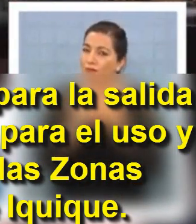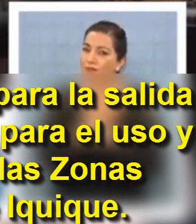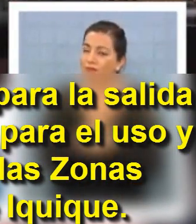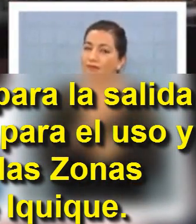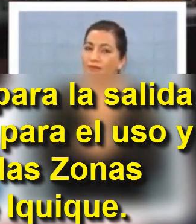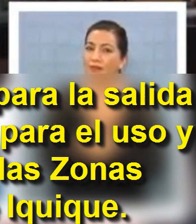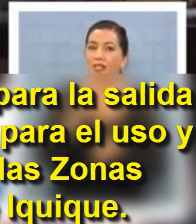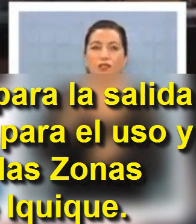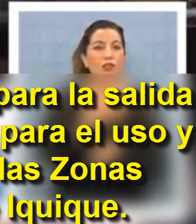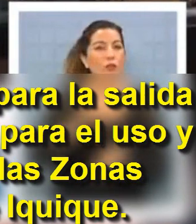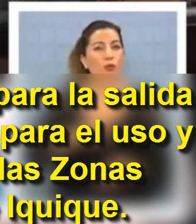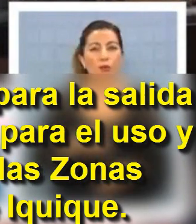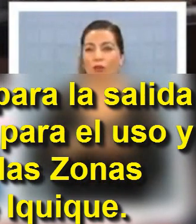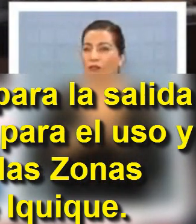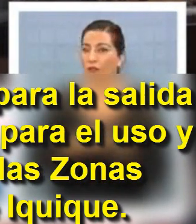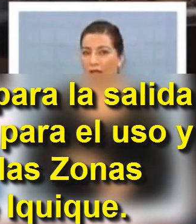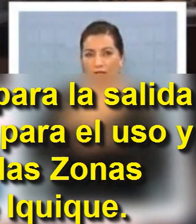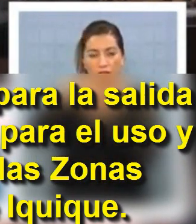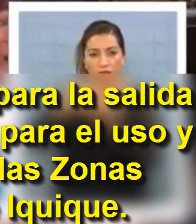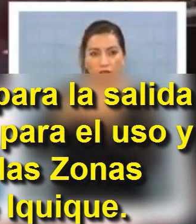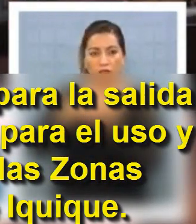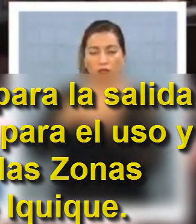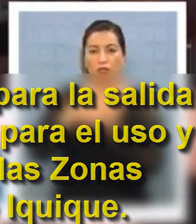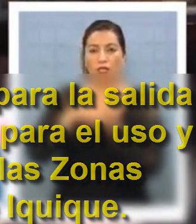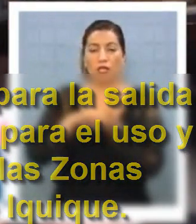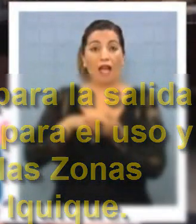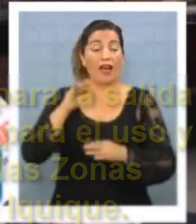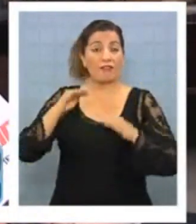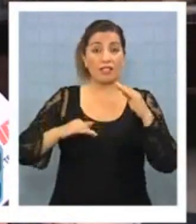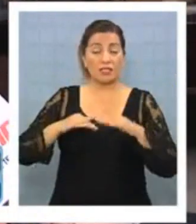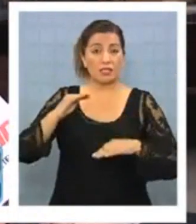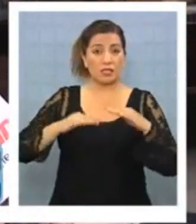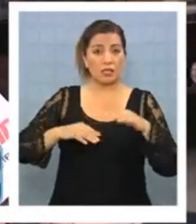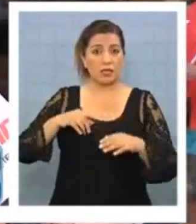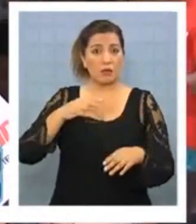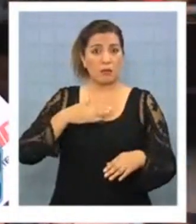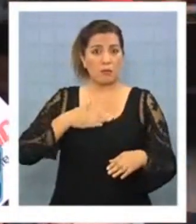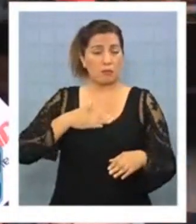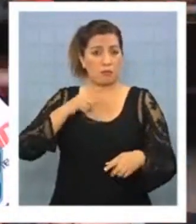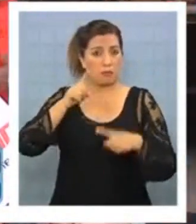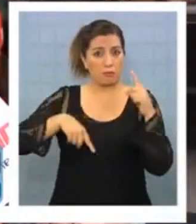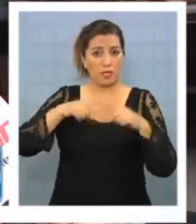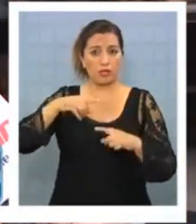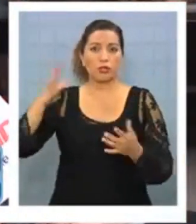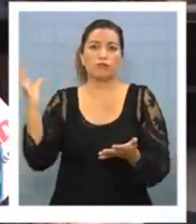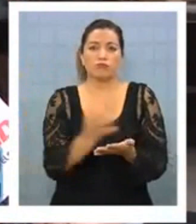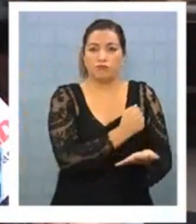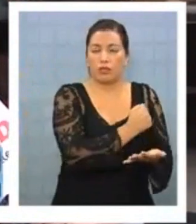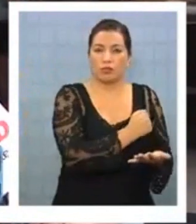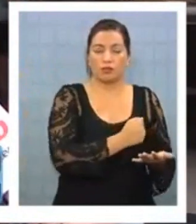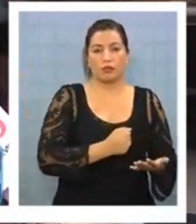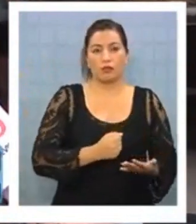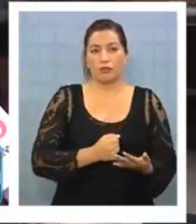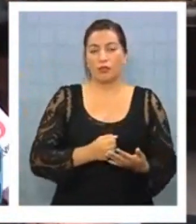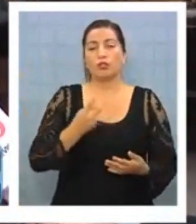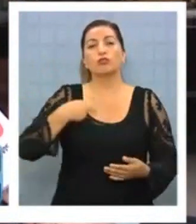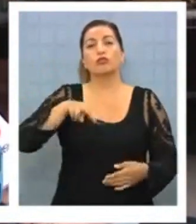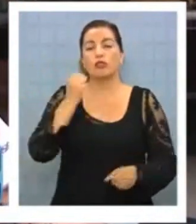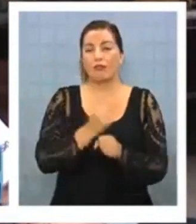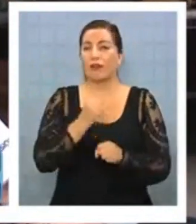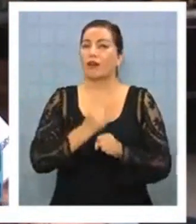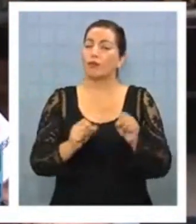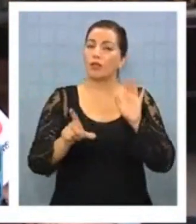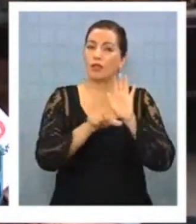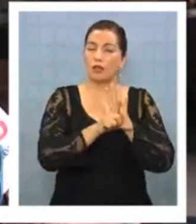gran manera aquí en la Sofri, porque nos quita mucha mercadería, ¿no? Eso es para los que trabajamos legal. Entonces, como vuelvo a decir, de que